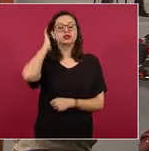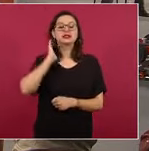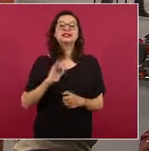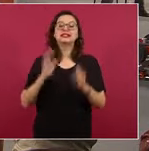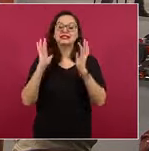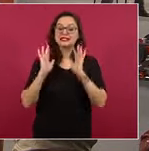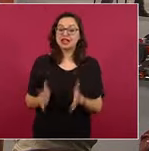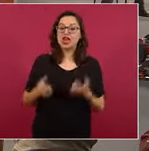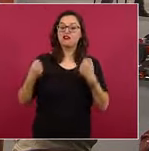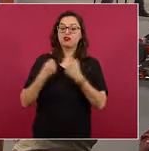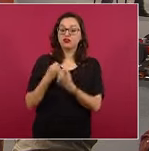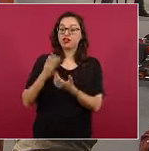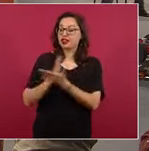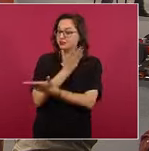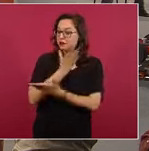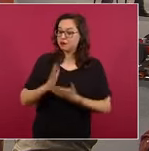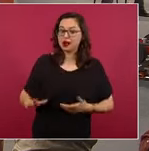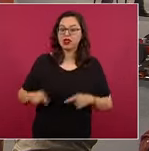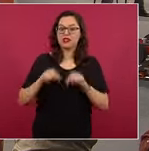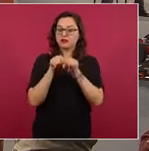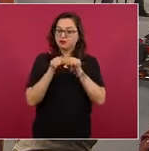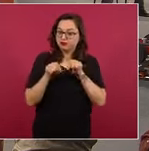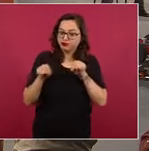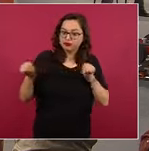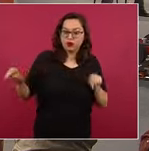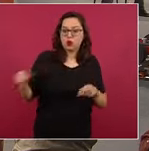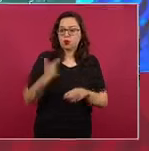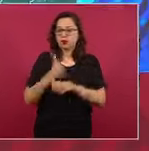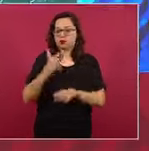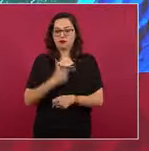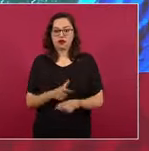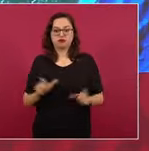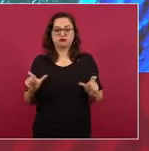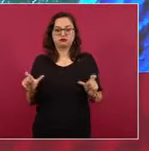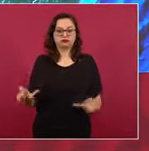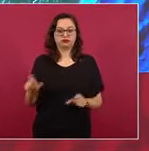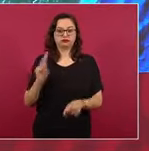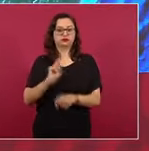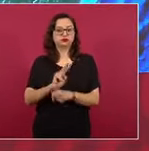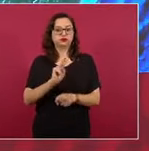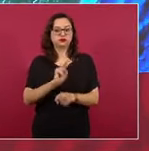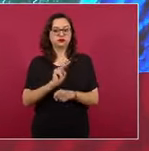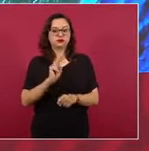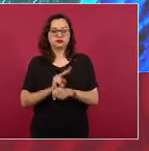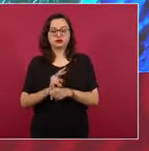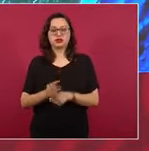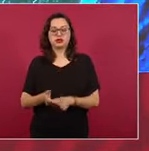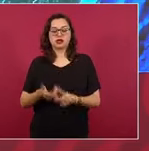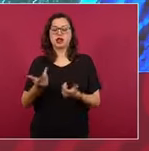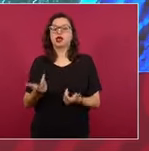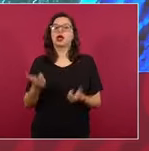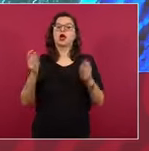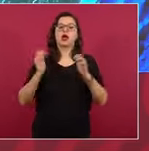Se limpia por el ejército guatemalteco, por el ejército mexicano.